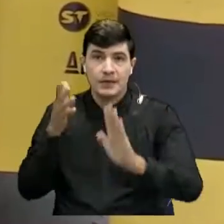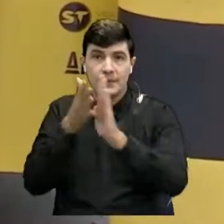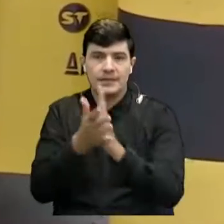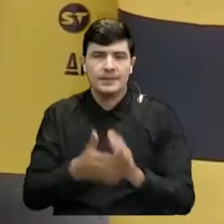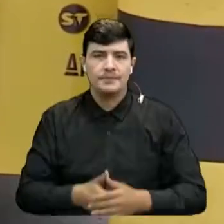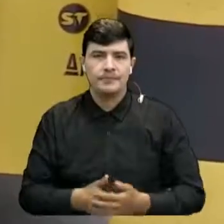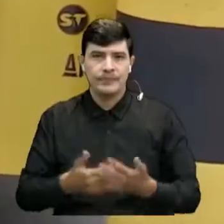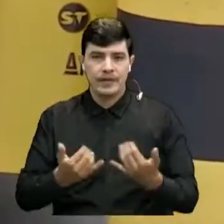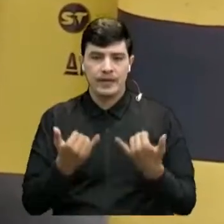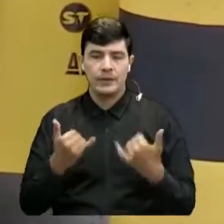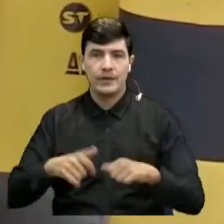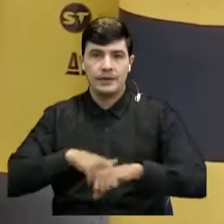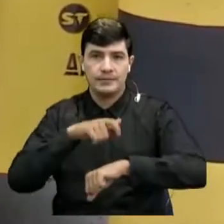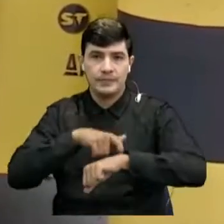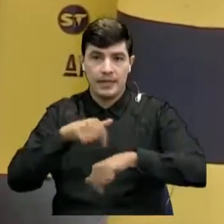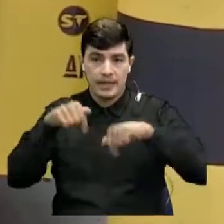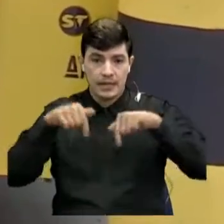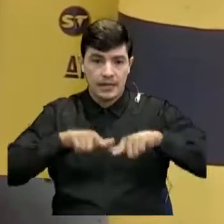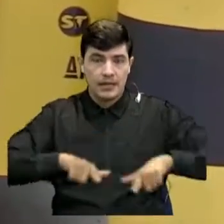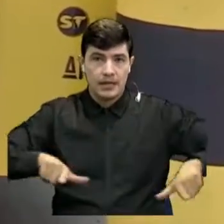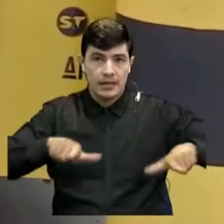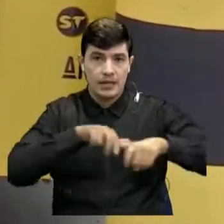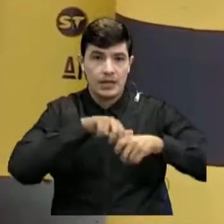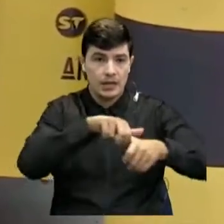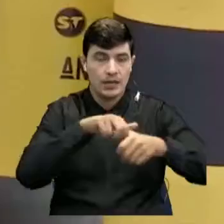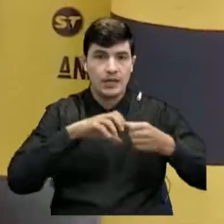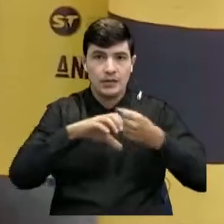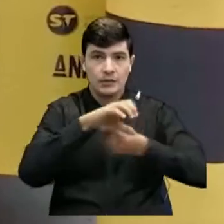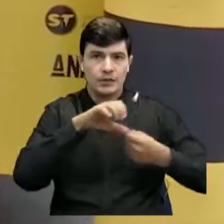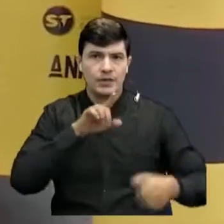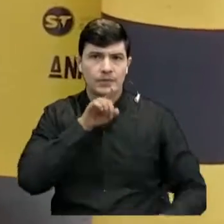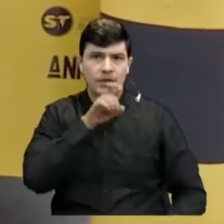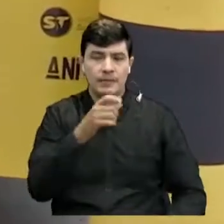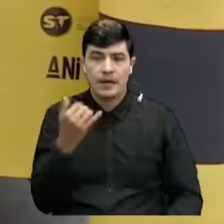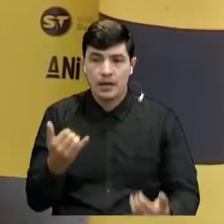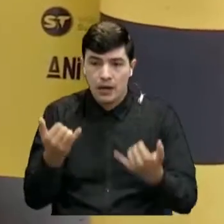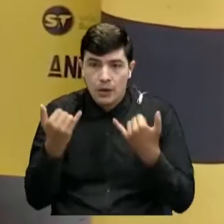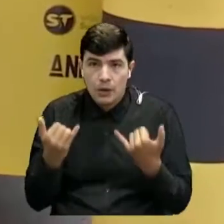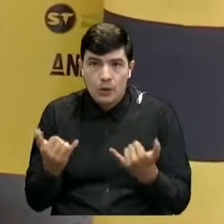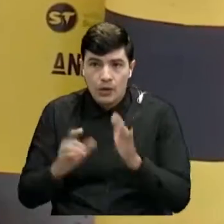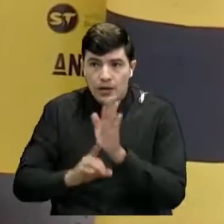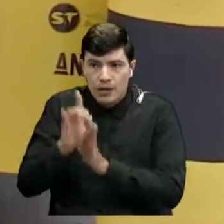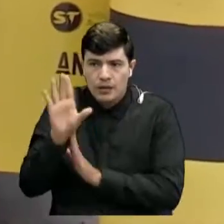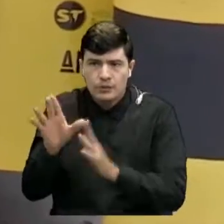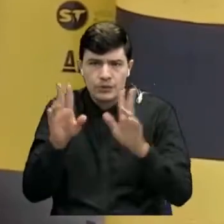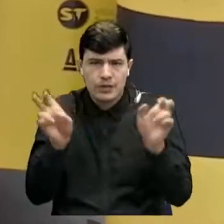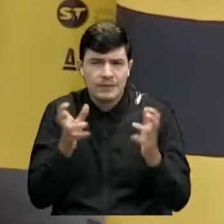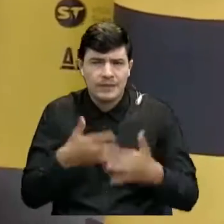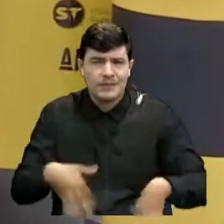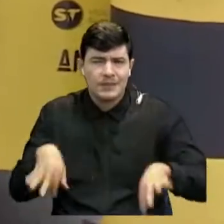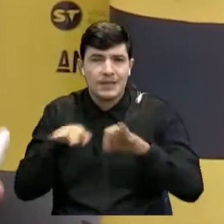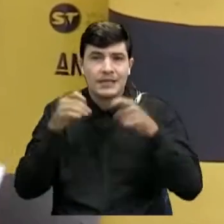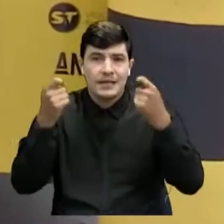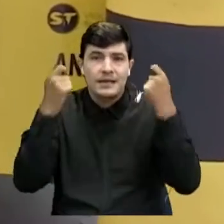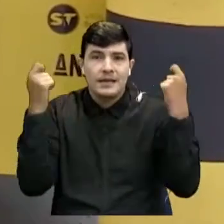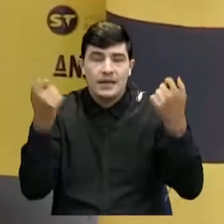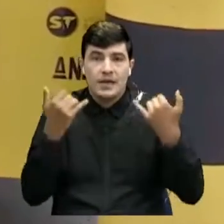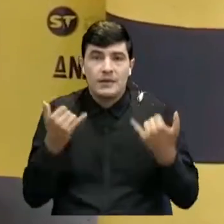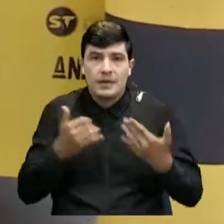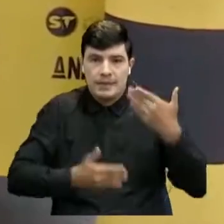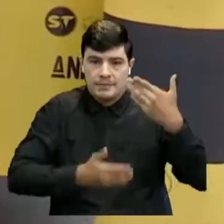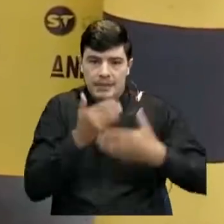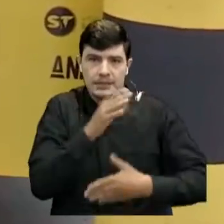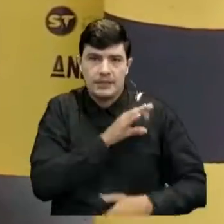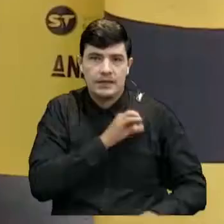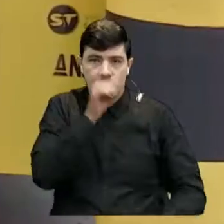momento me encuentro desde la terminal de transportes de la ciudad de Bucaramanga, donde el día de hoy se está desarrollando una importante campaña. Pues inicia el fin de semana